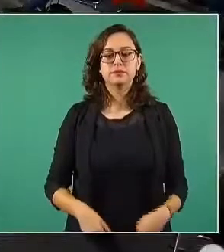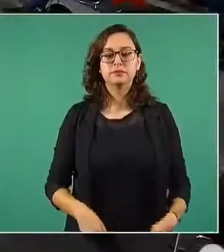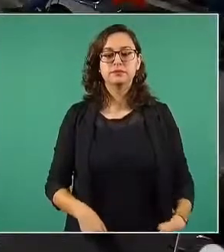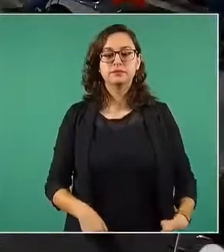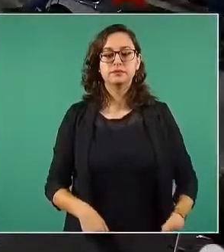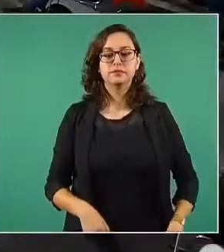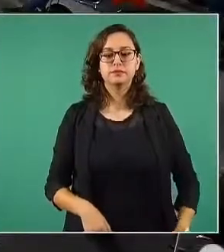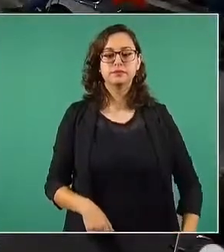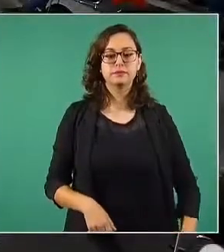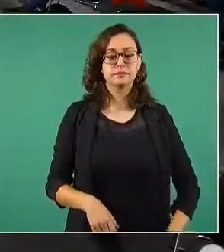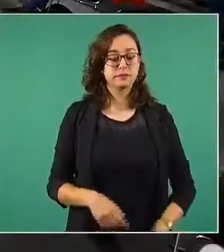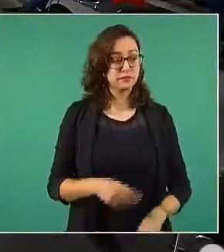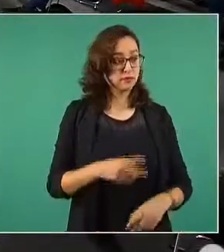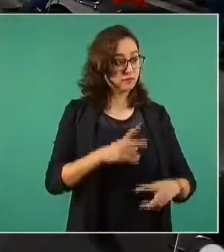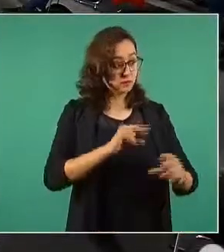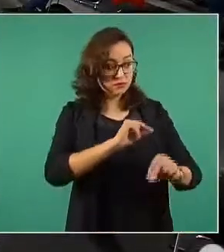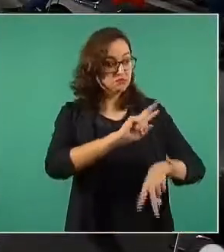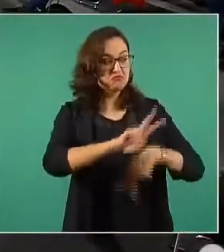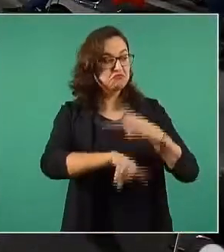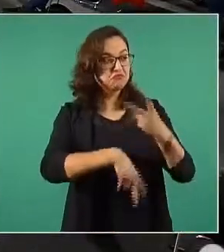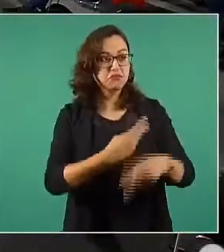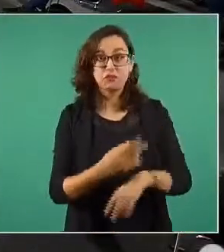Ah, ¿no se va a presentar?